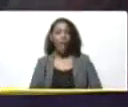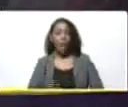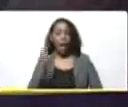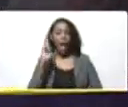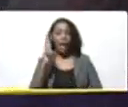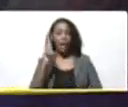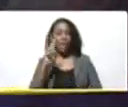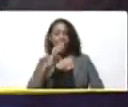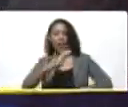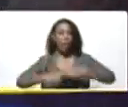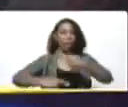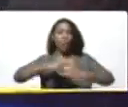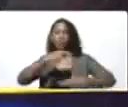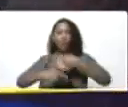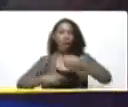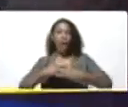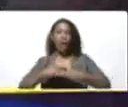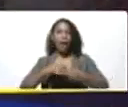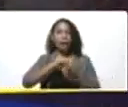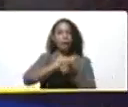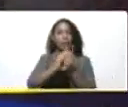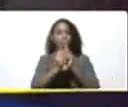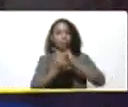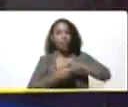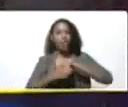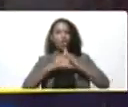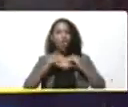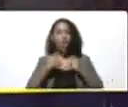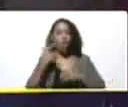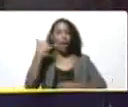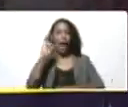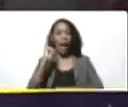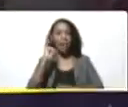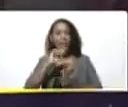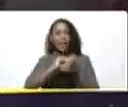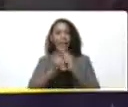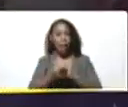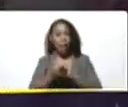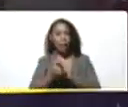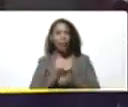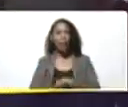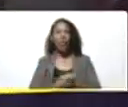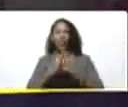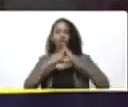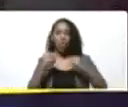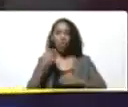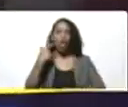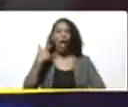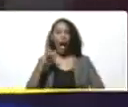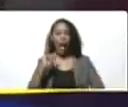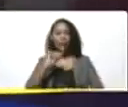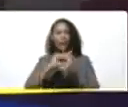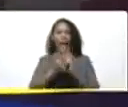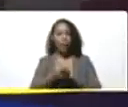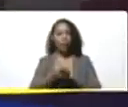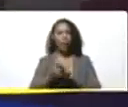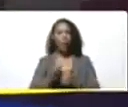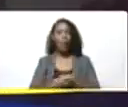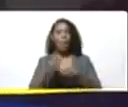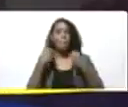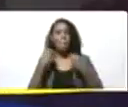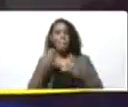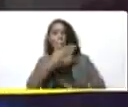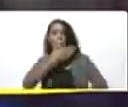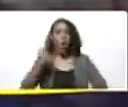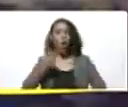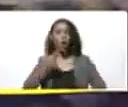de revolucionar y cambiar todo lo que sea cambiable, todo lo que tenga que ser cambiado para mejorar la